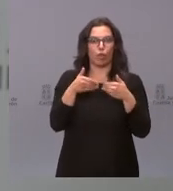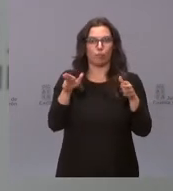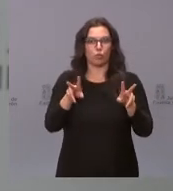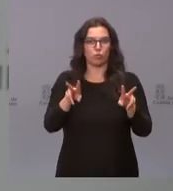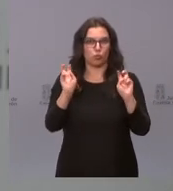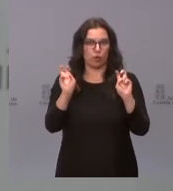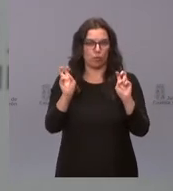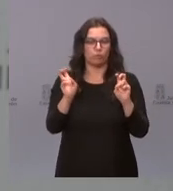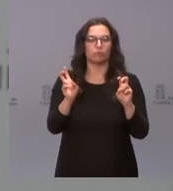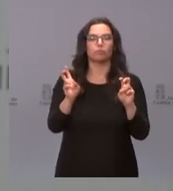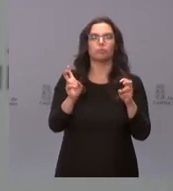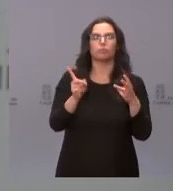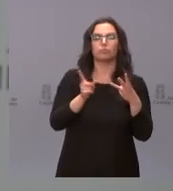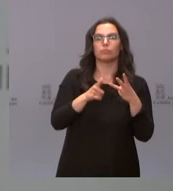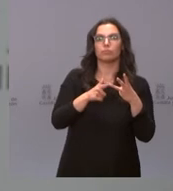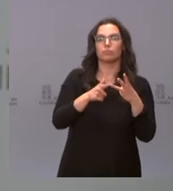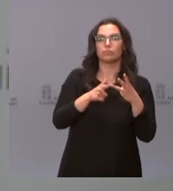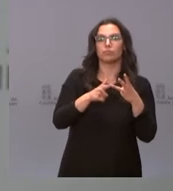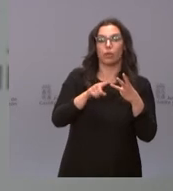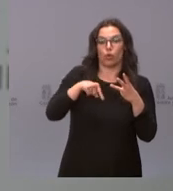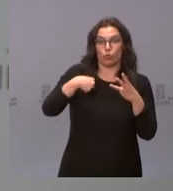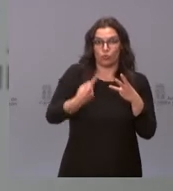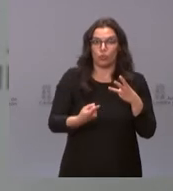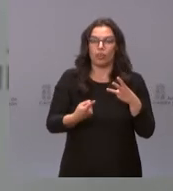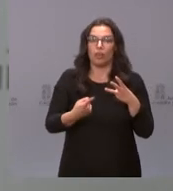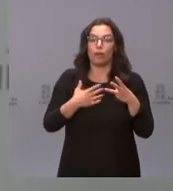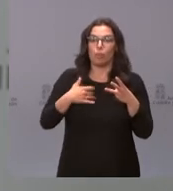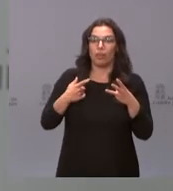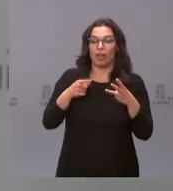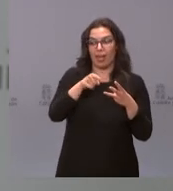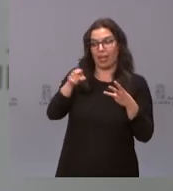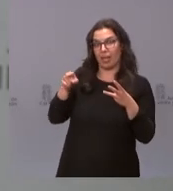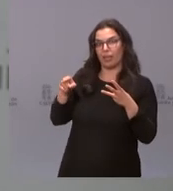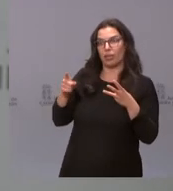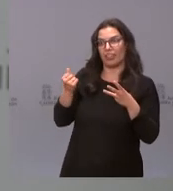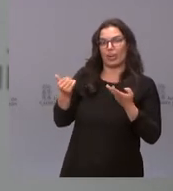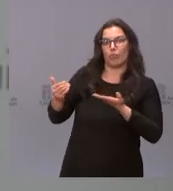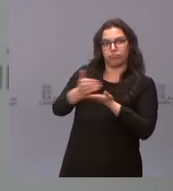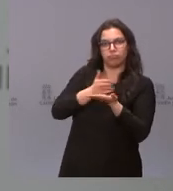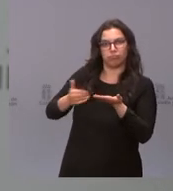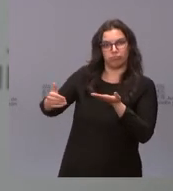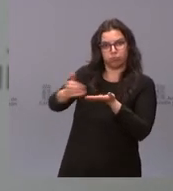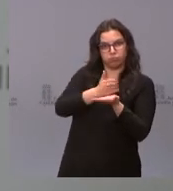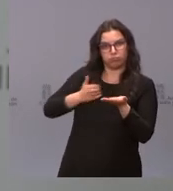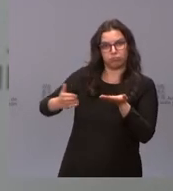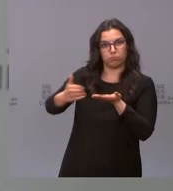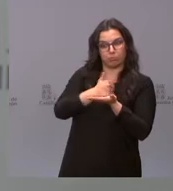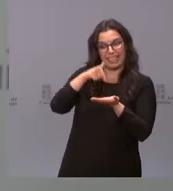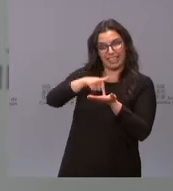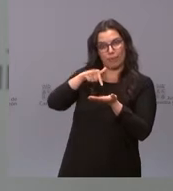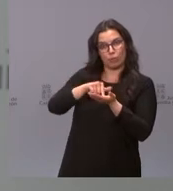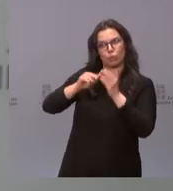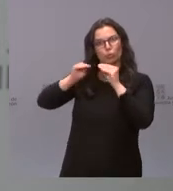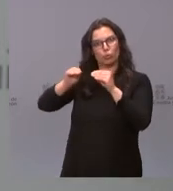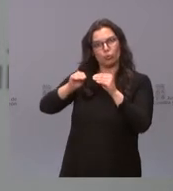de empleo y eso permite seguir recaudando más dinero recaudar más dinero por otras